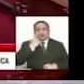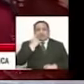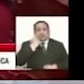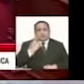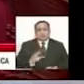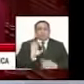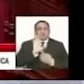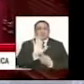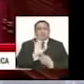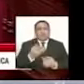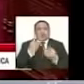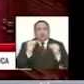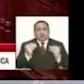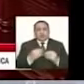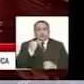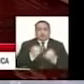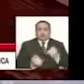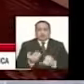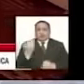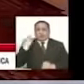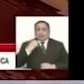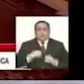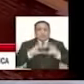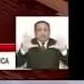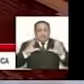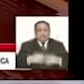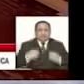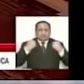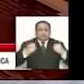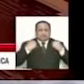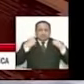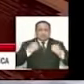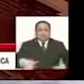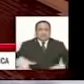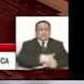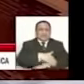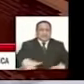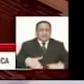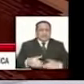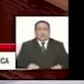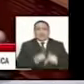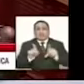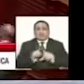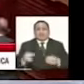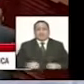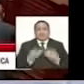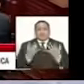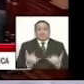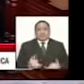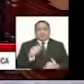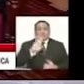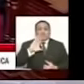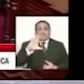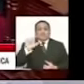Alba. Pero si vas a hablar de contradicciones, sería el colmo que vuelvan a llamar a Marilú Martens o a Saavedra, que han sido ministros